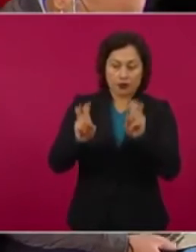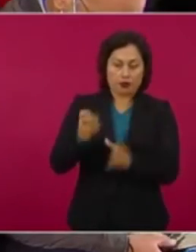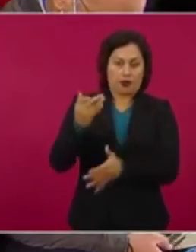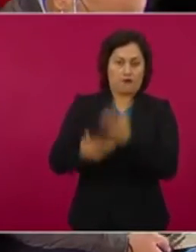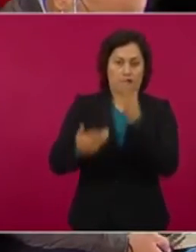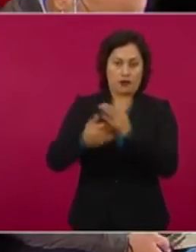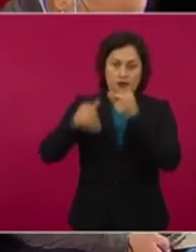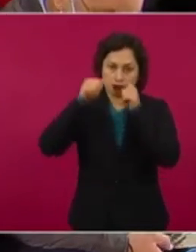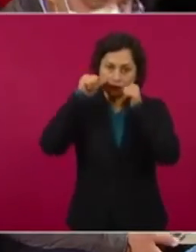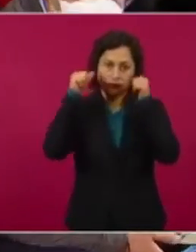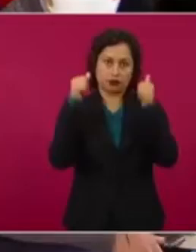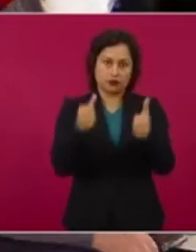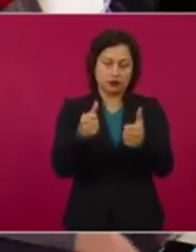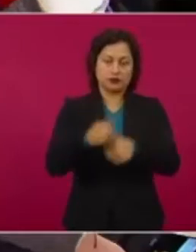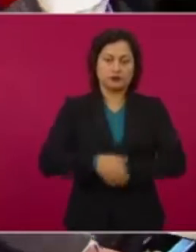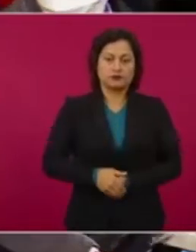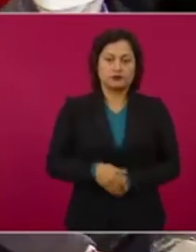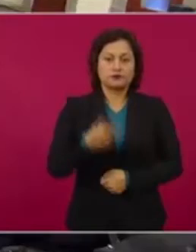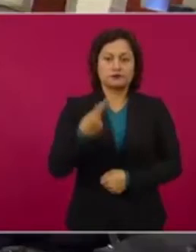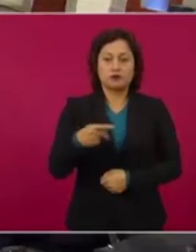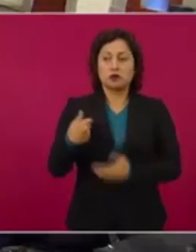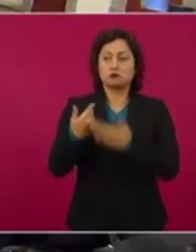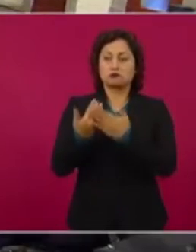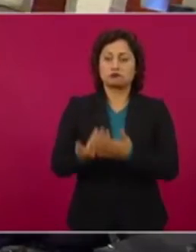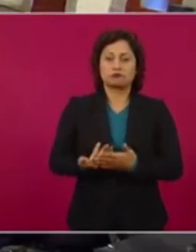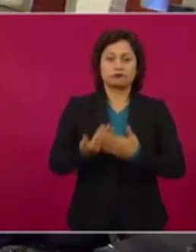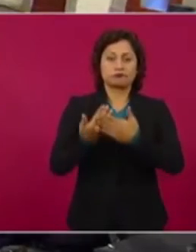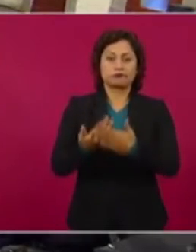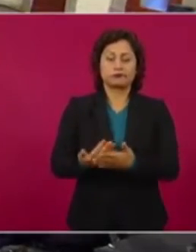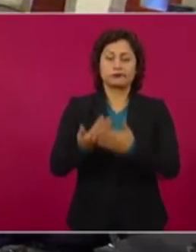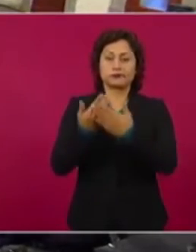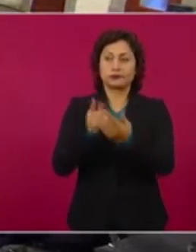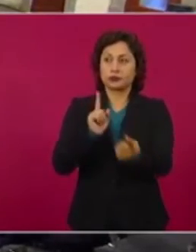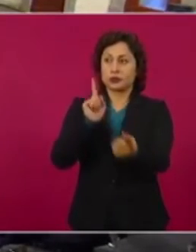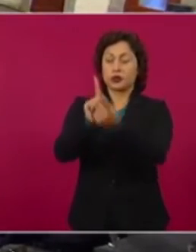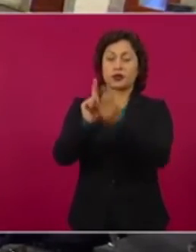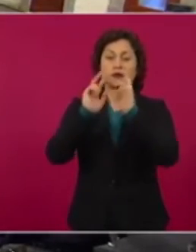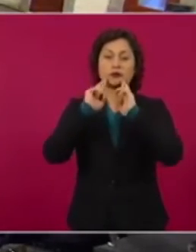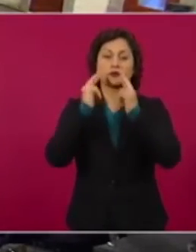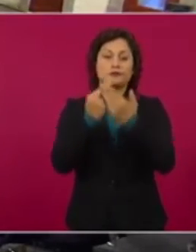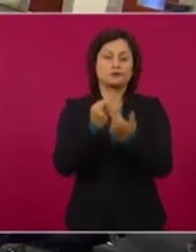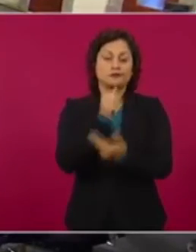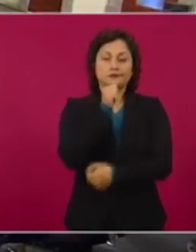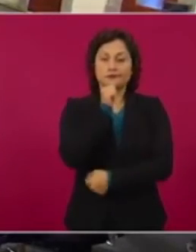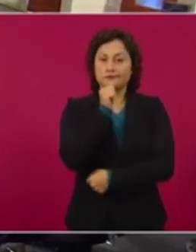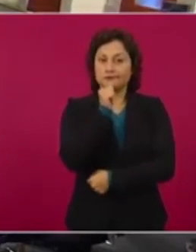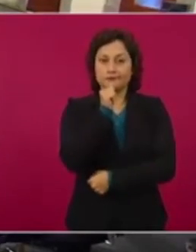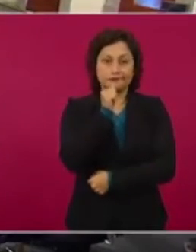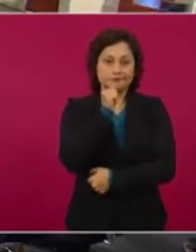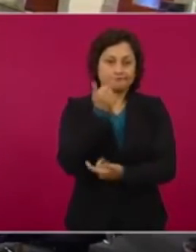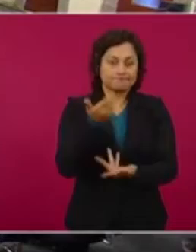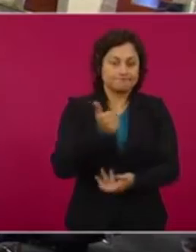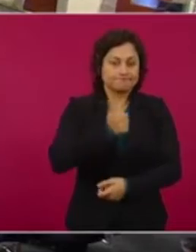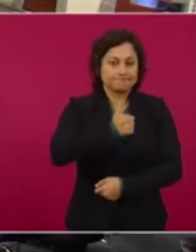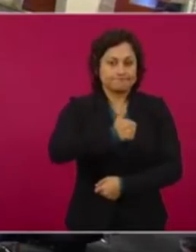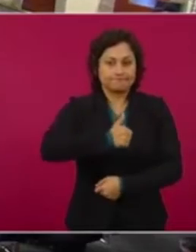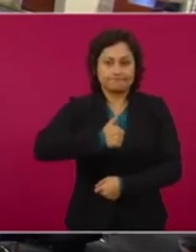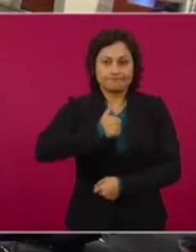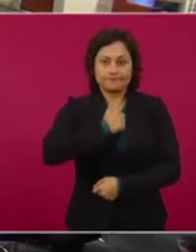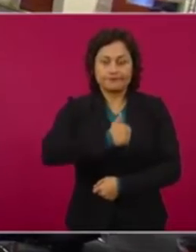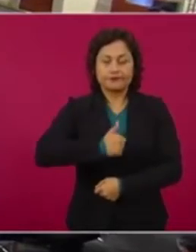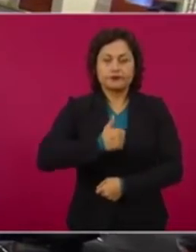y pues lamentablemente hasta la fecha no hemos podido entablar contacto con ella, me